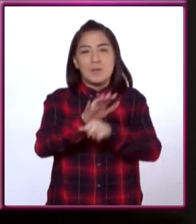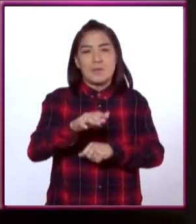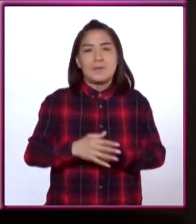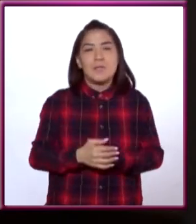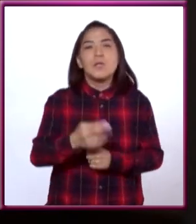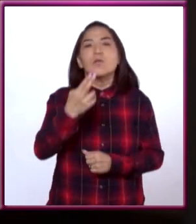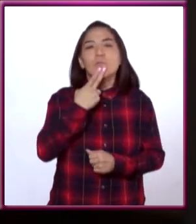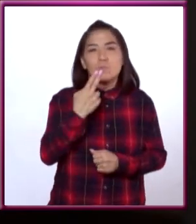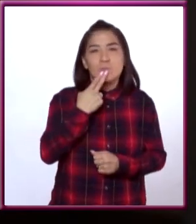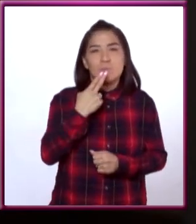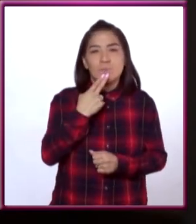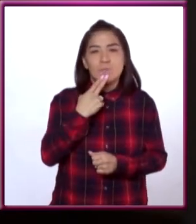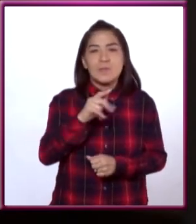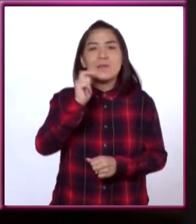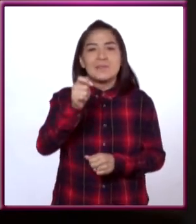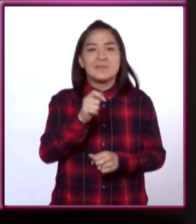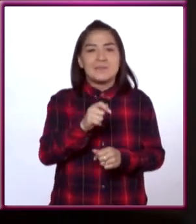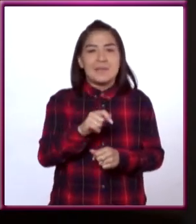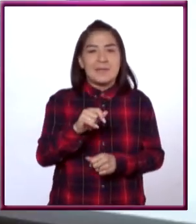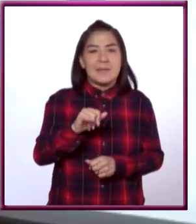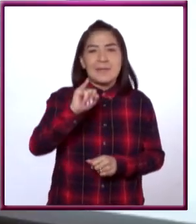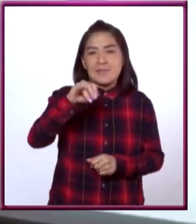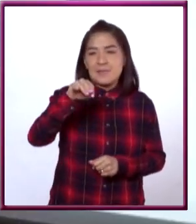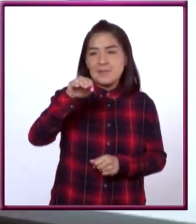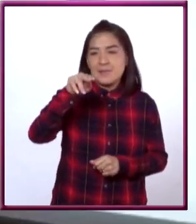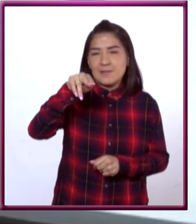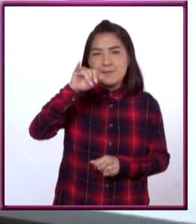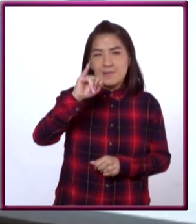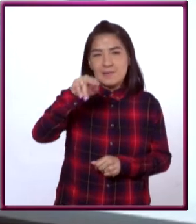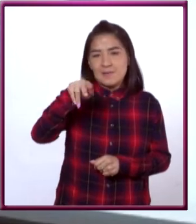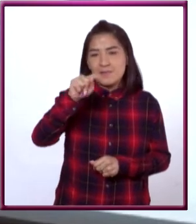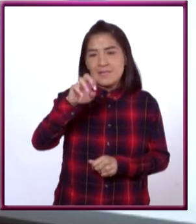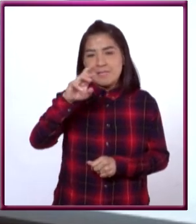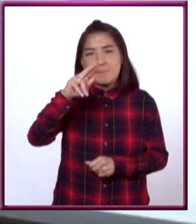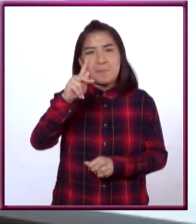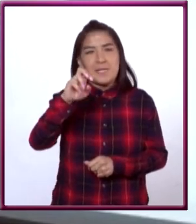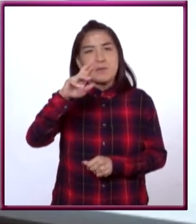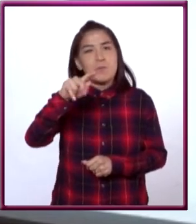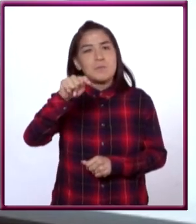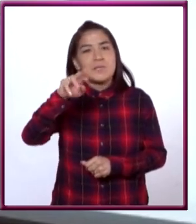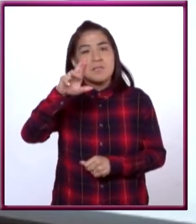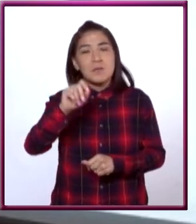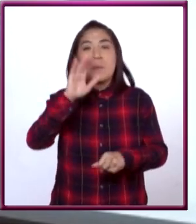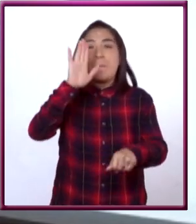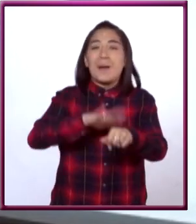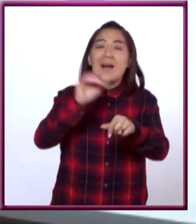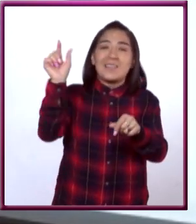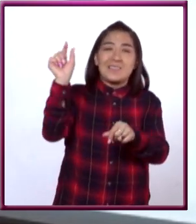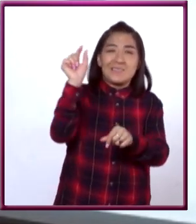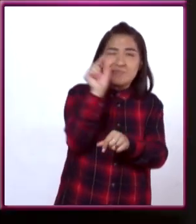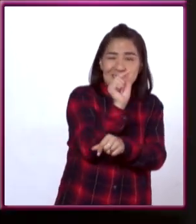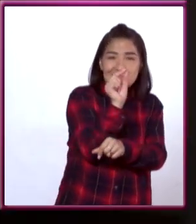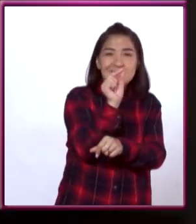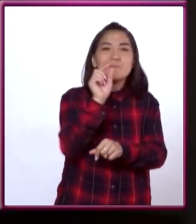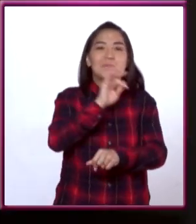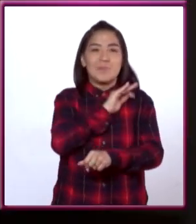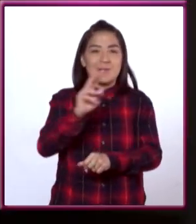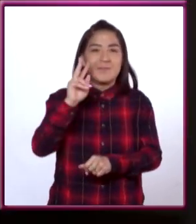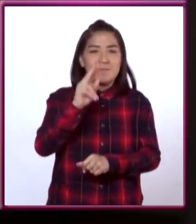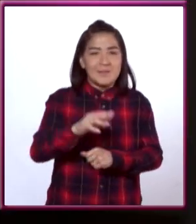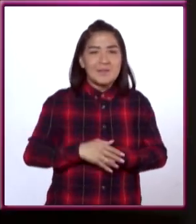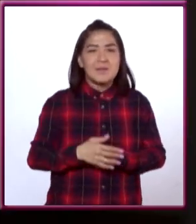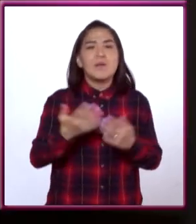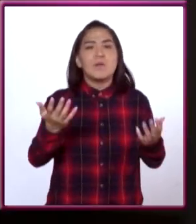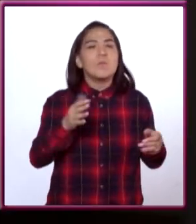ya se usa un interferómetro que puede llegar hasta nanómetros de resolución. Oye, y